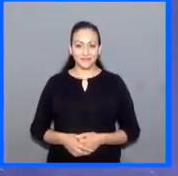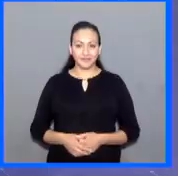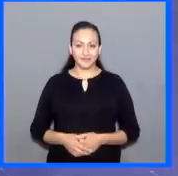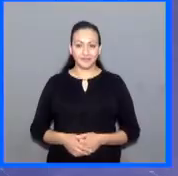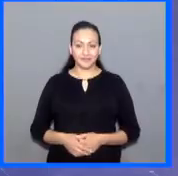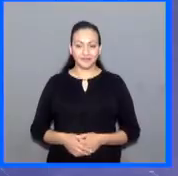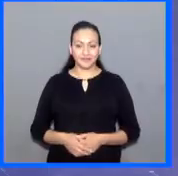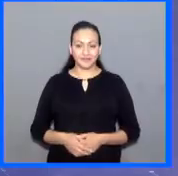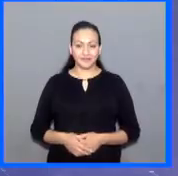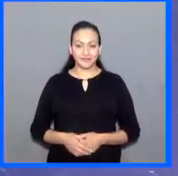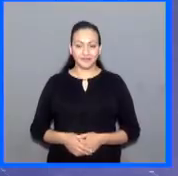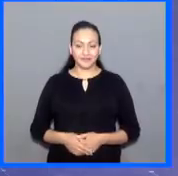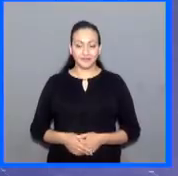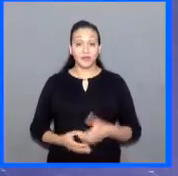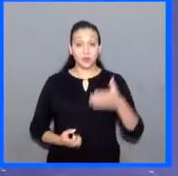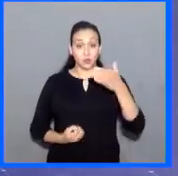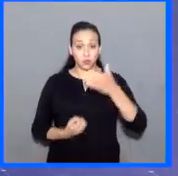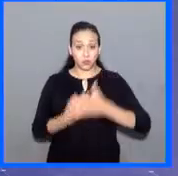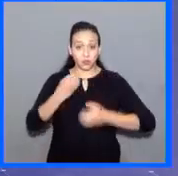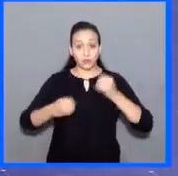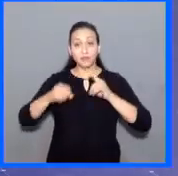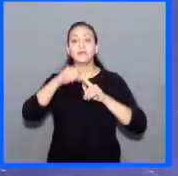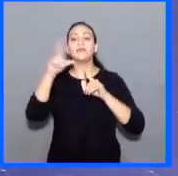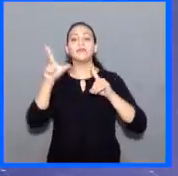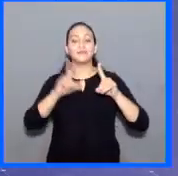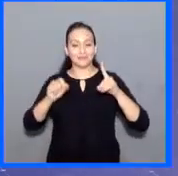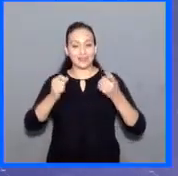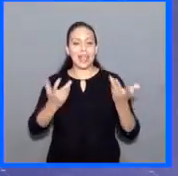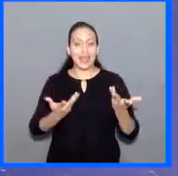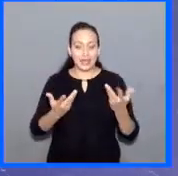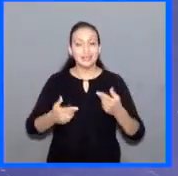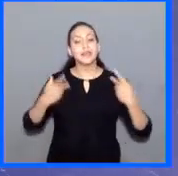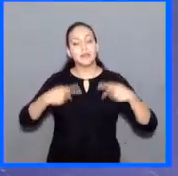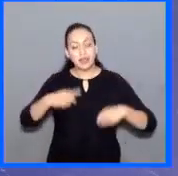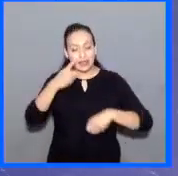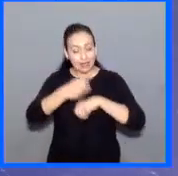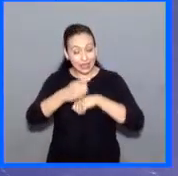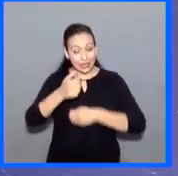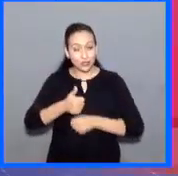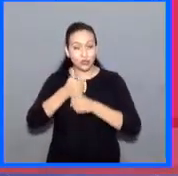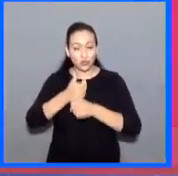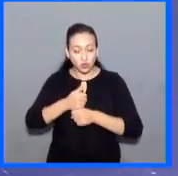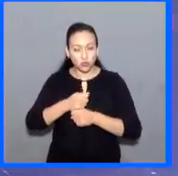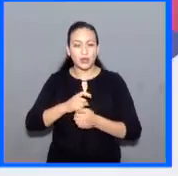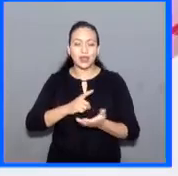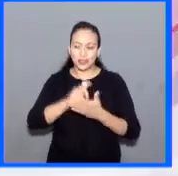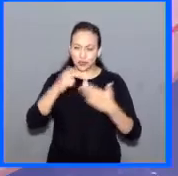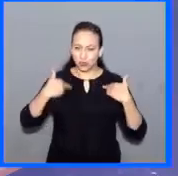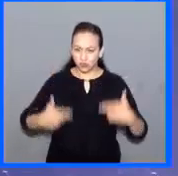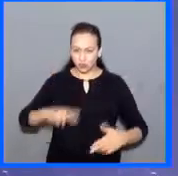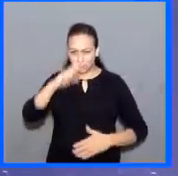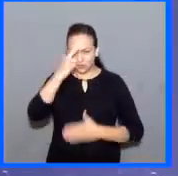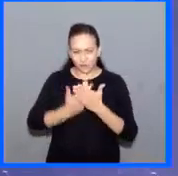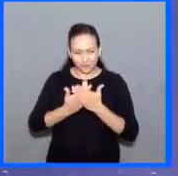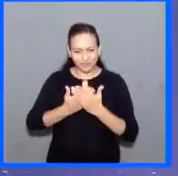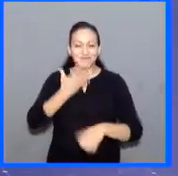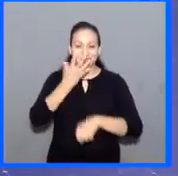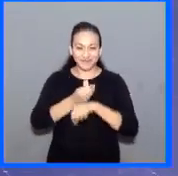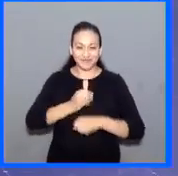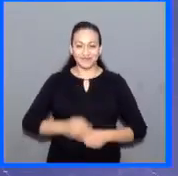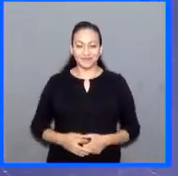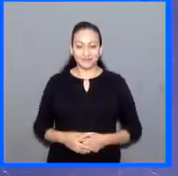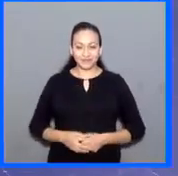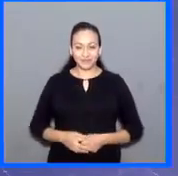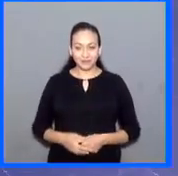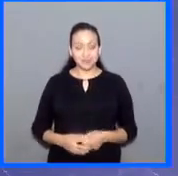Garantiza la nueva Suprema Corte el derecho a la reparación del daño a víctimas de violaciones de derechos humanos. Se lleva a cabo